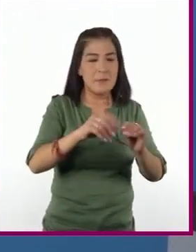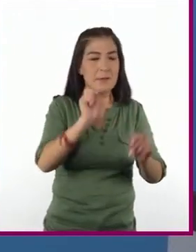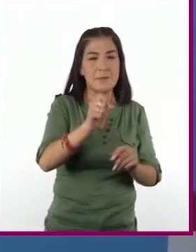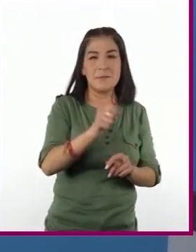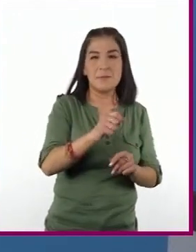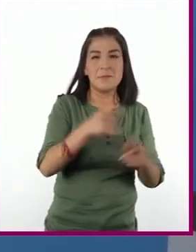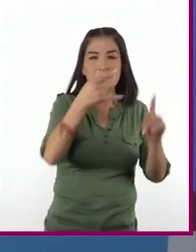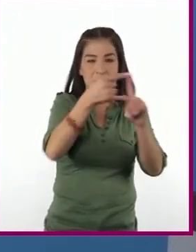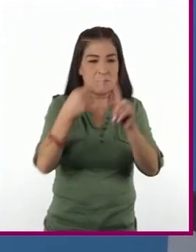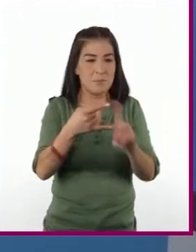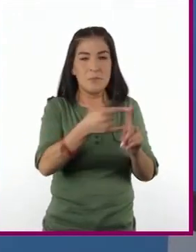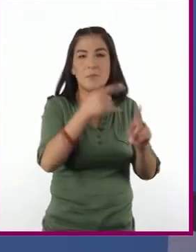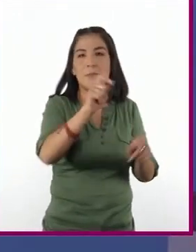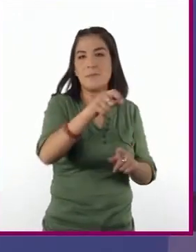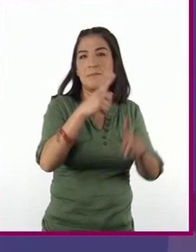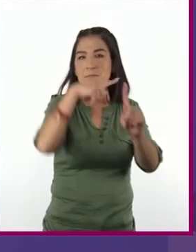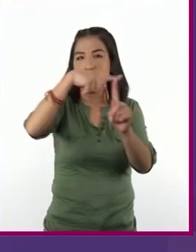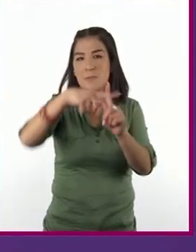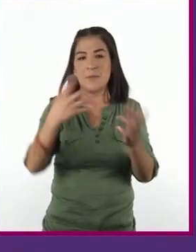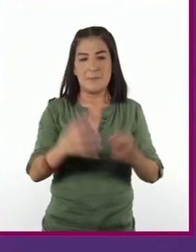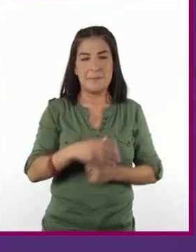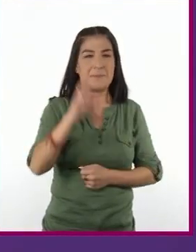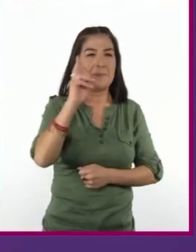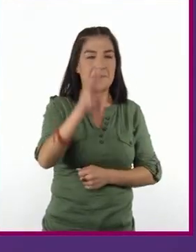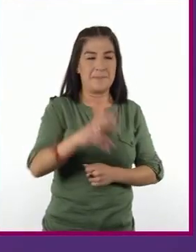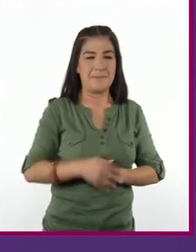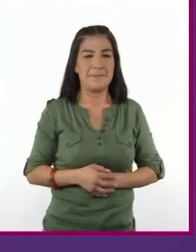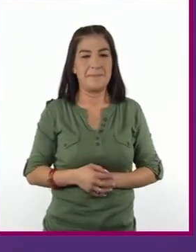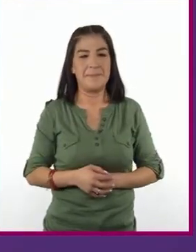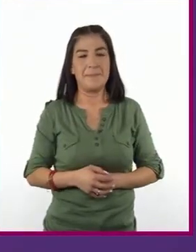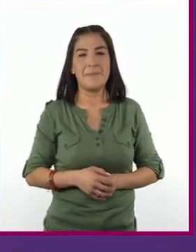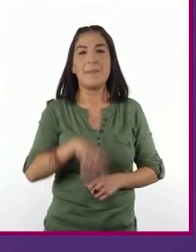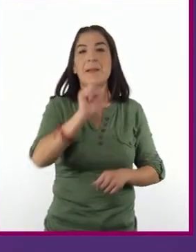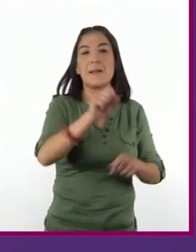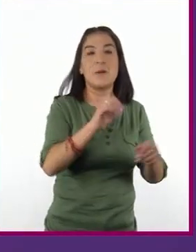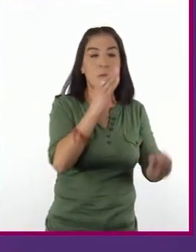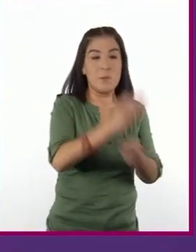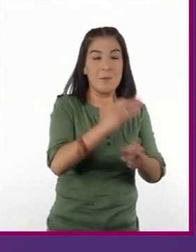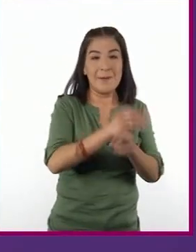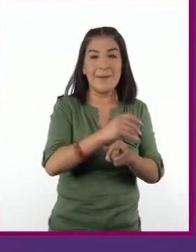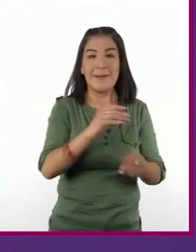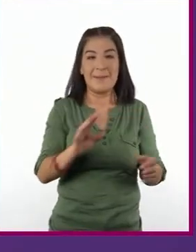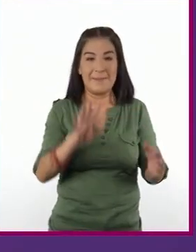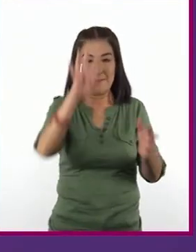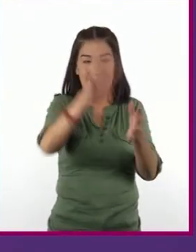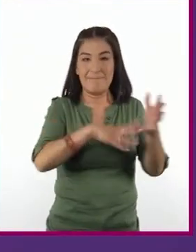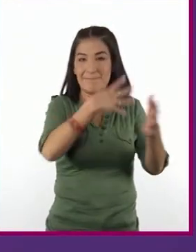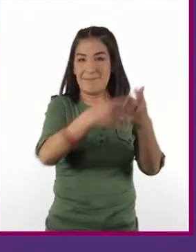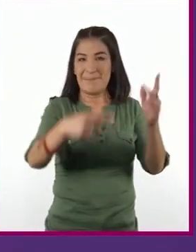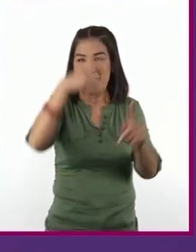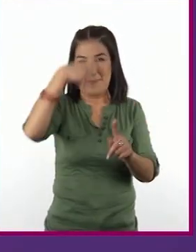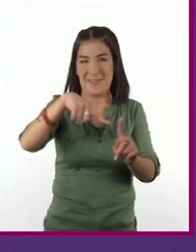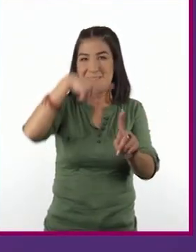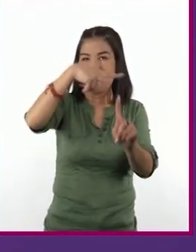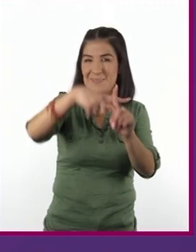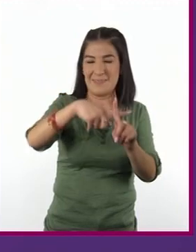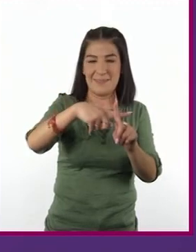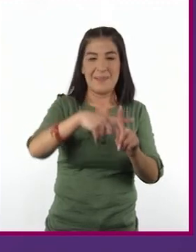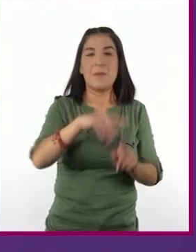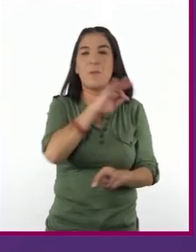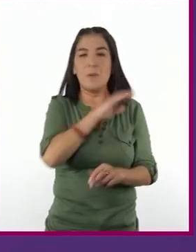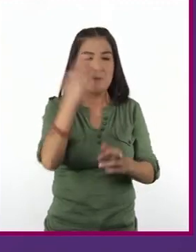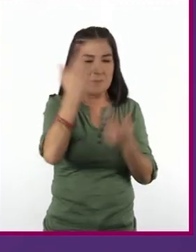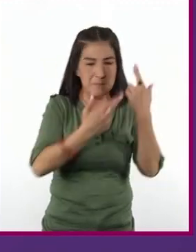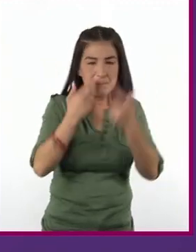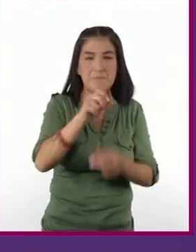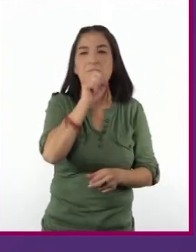las gráficas? Veamos todas las gráficas que hemos trabajado en el plano cartesiano para poder analizarlas y contestar